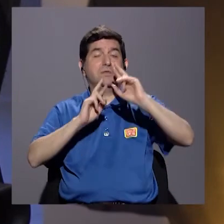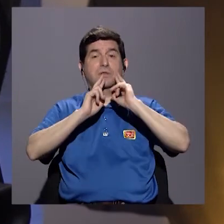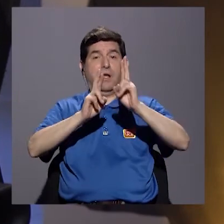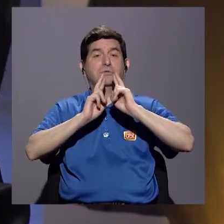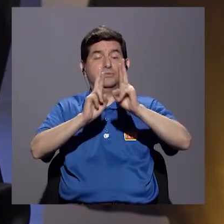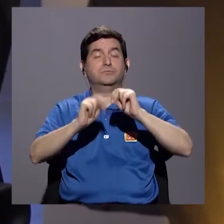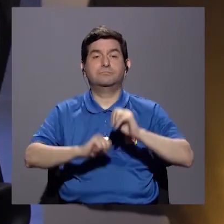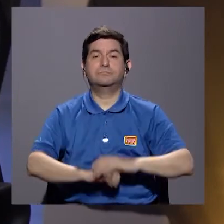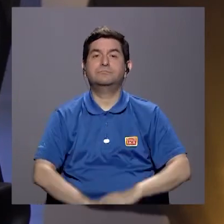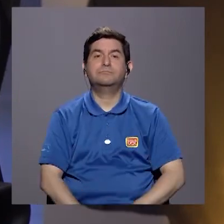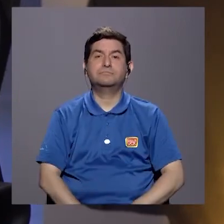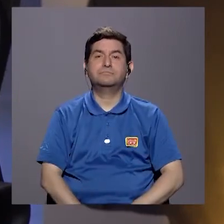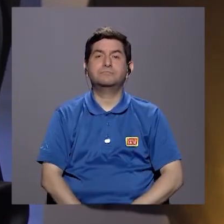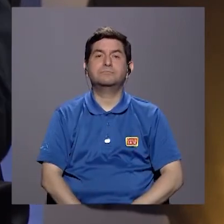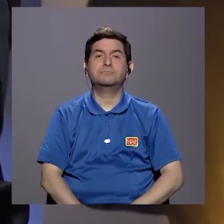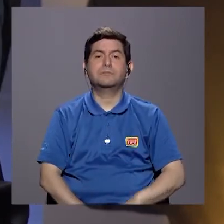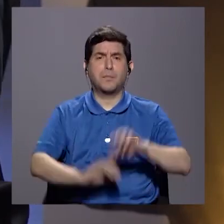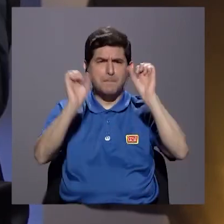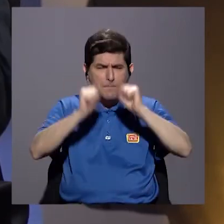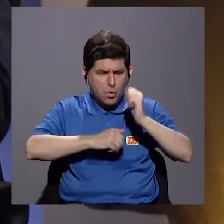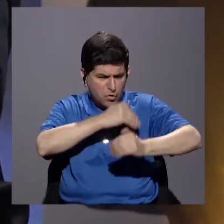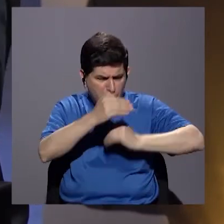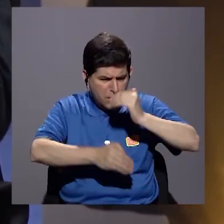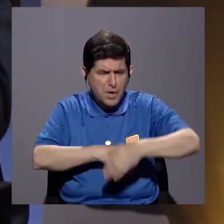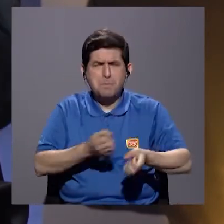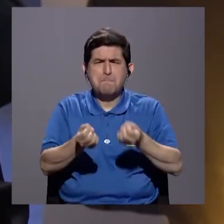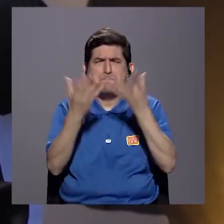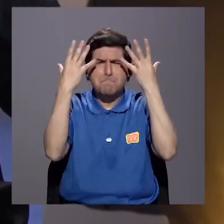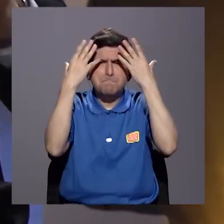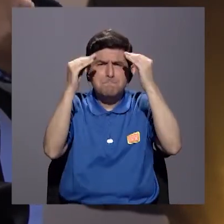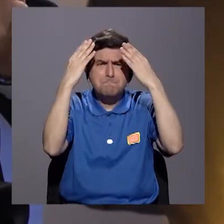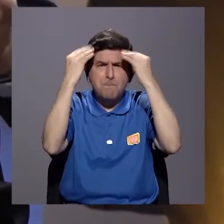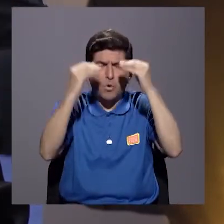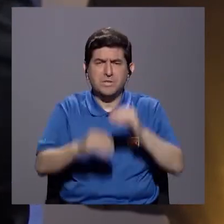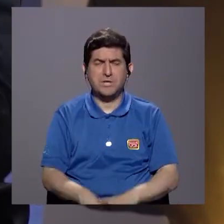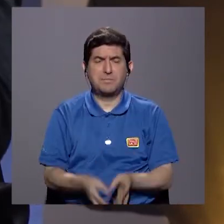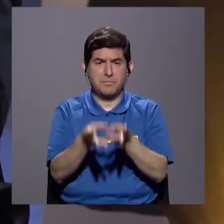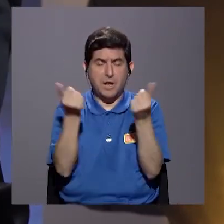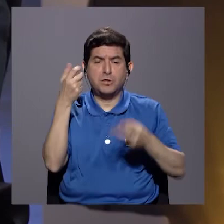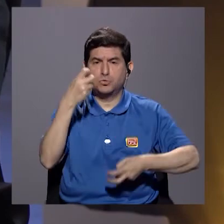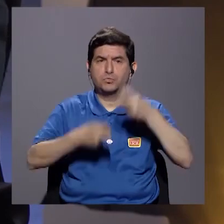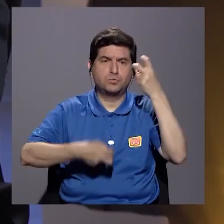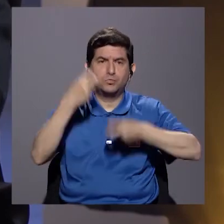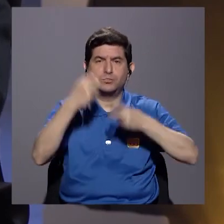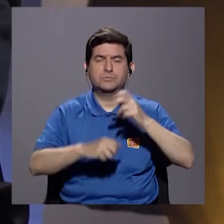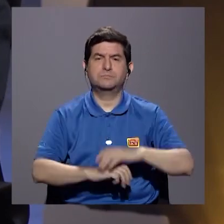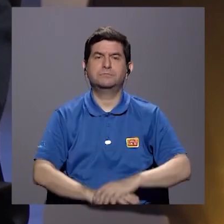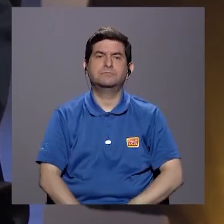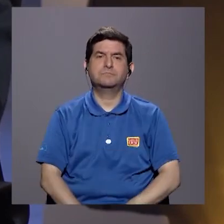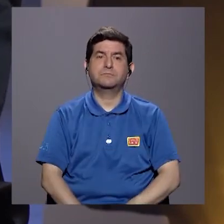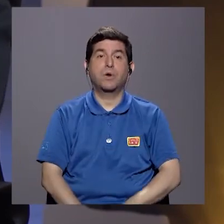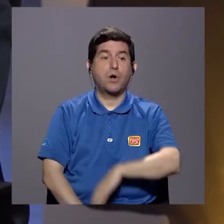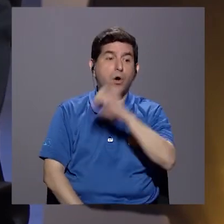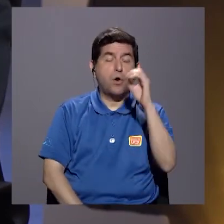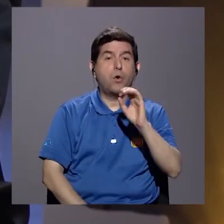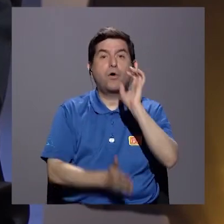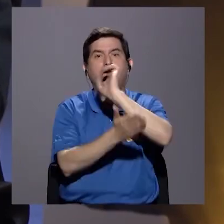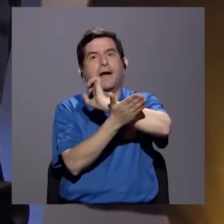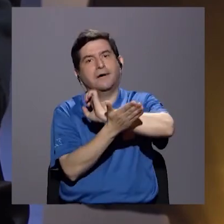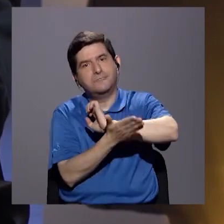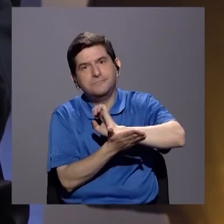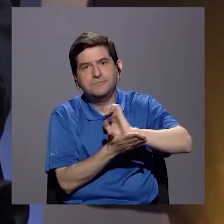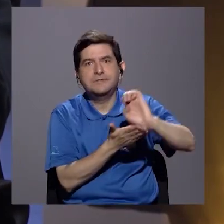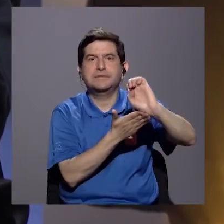alto rendimiento, por ejemplo. ¿Verdad? ¿Cómo podemos procesar grandes cantidades de información para resolver un problema